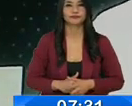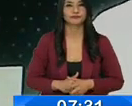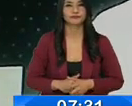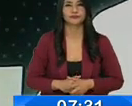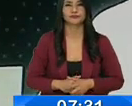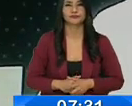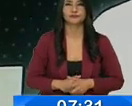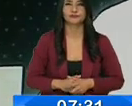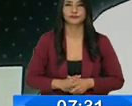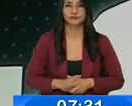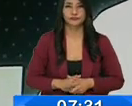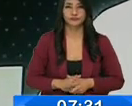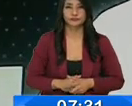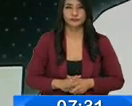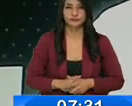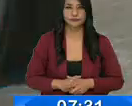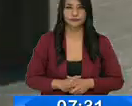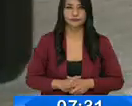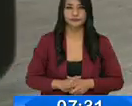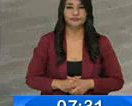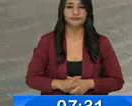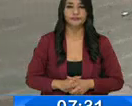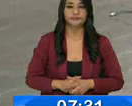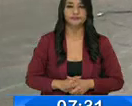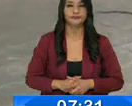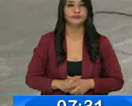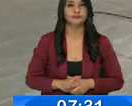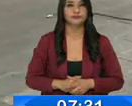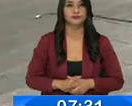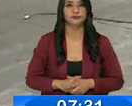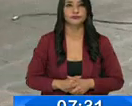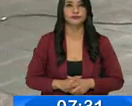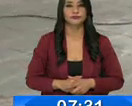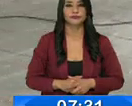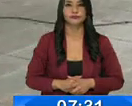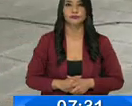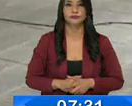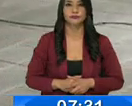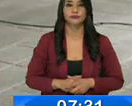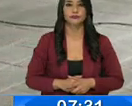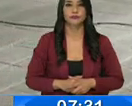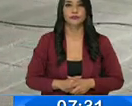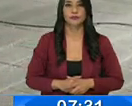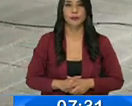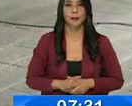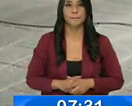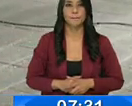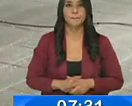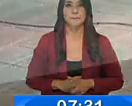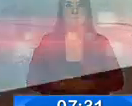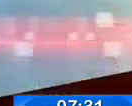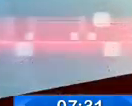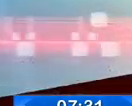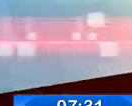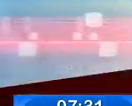quedan vacantes ahora en los médicos cubanos. Informó Patricia Aldaz.